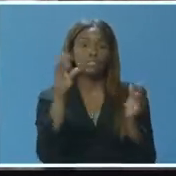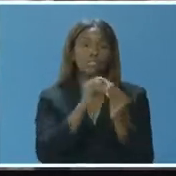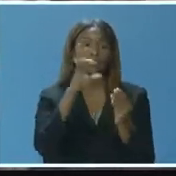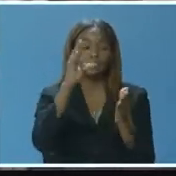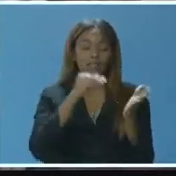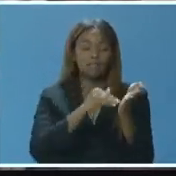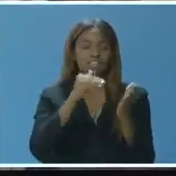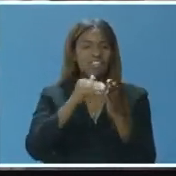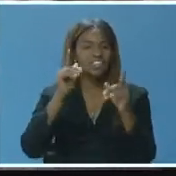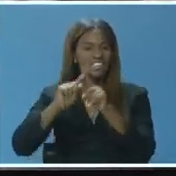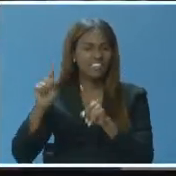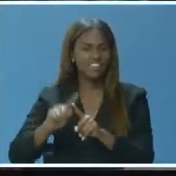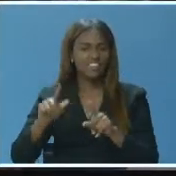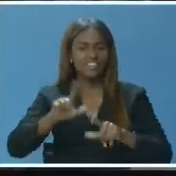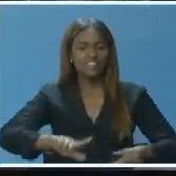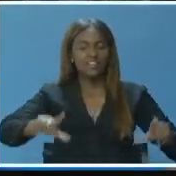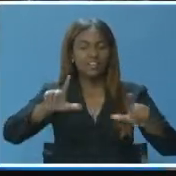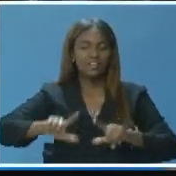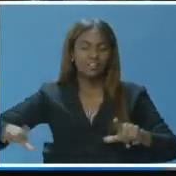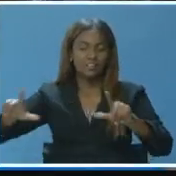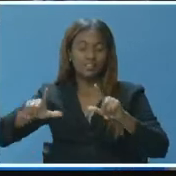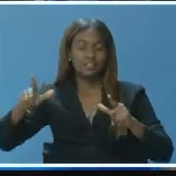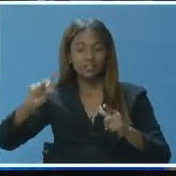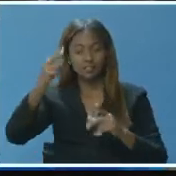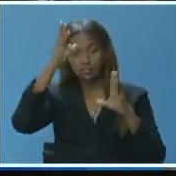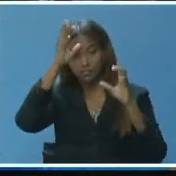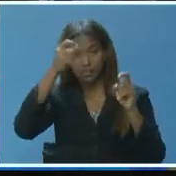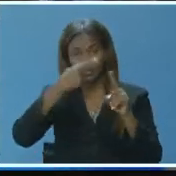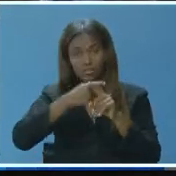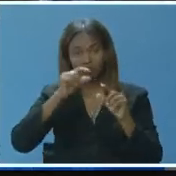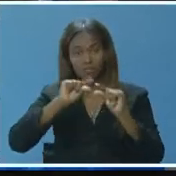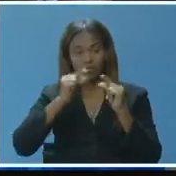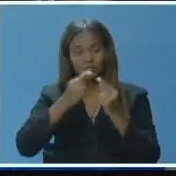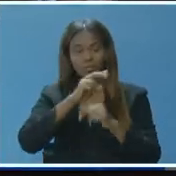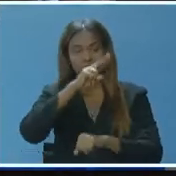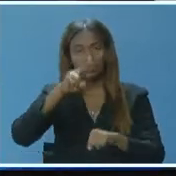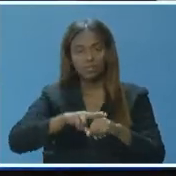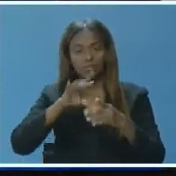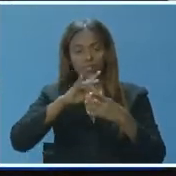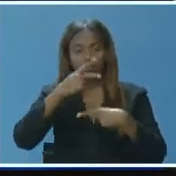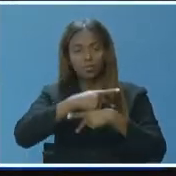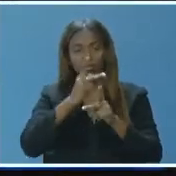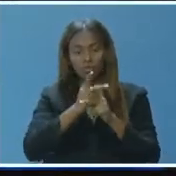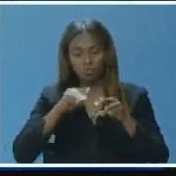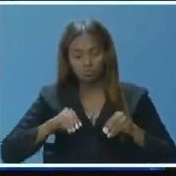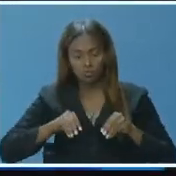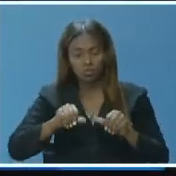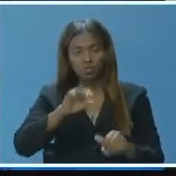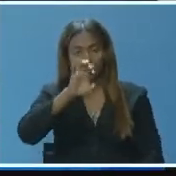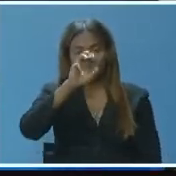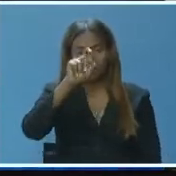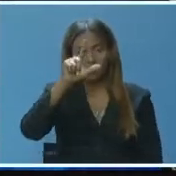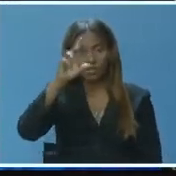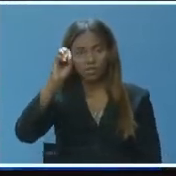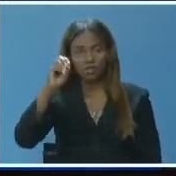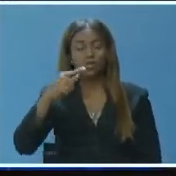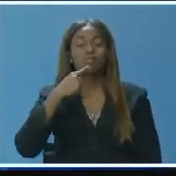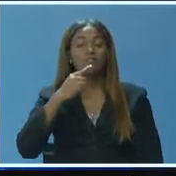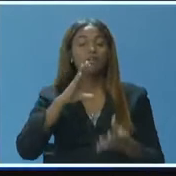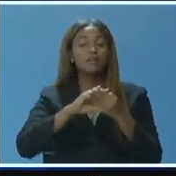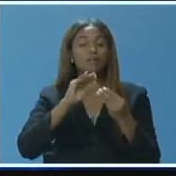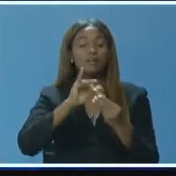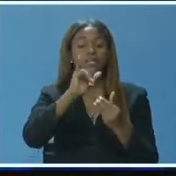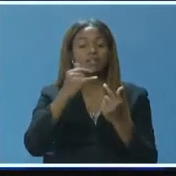millones de árboles en distintas zonas. El vicepresidente de la Confederación Nacional de Productores Agropecuarios, Emilio Galván, refirió que